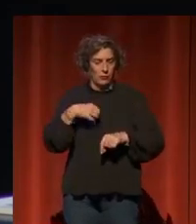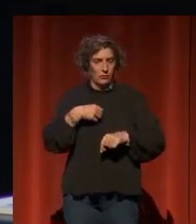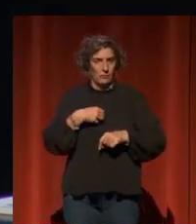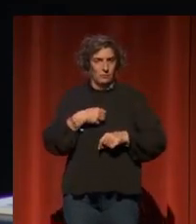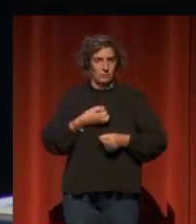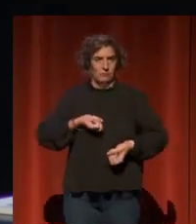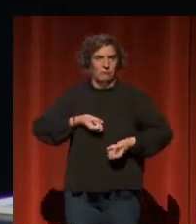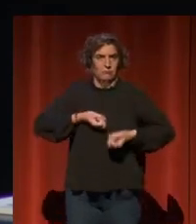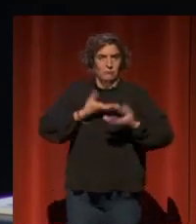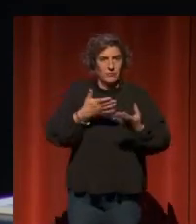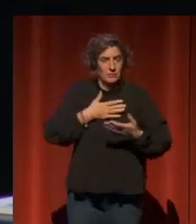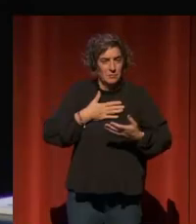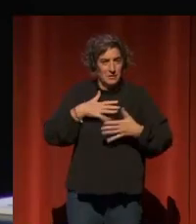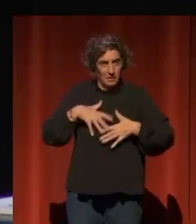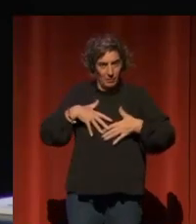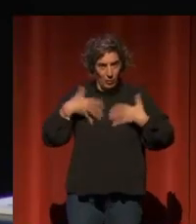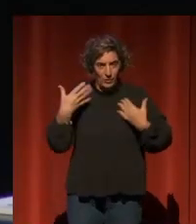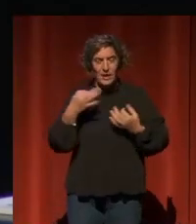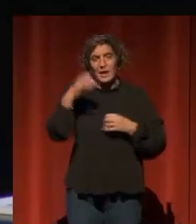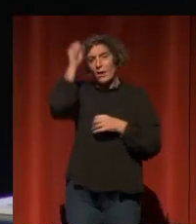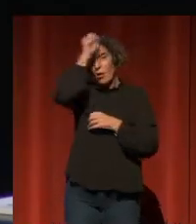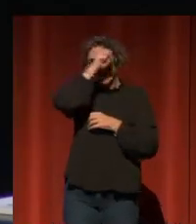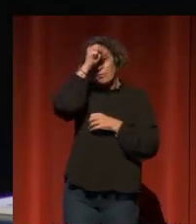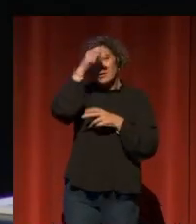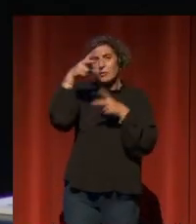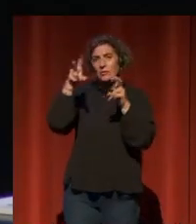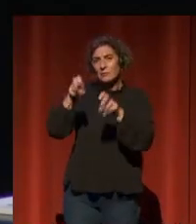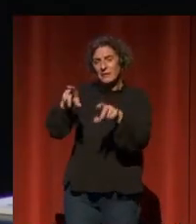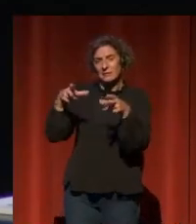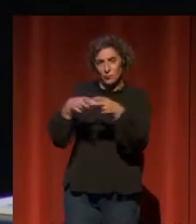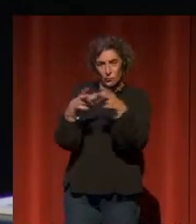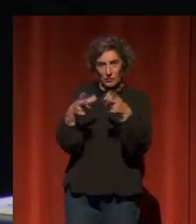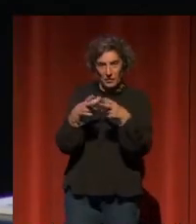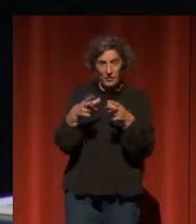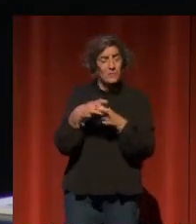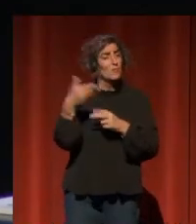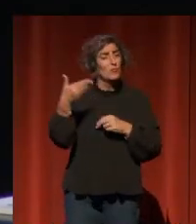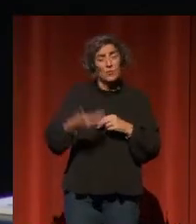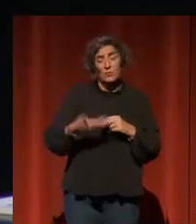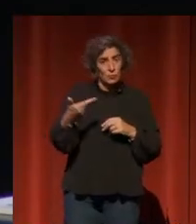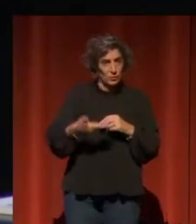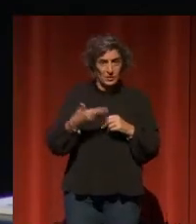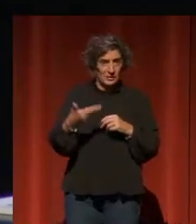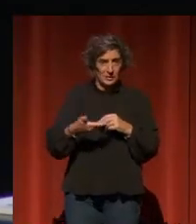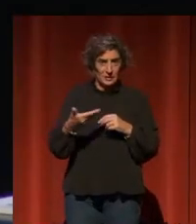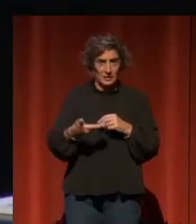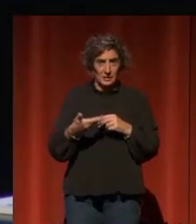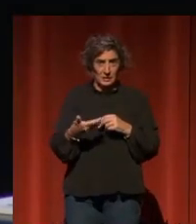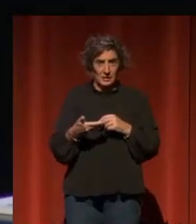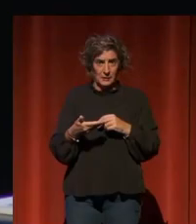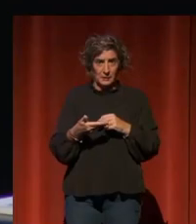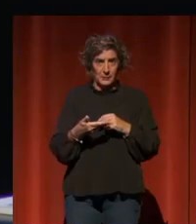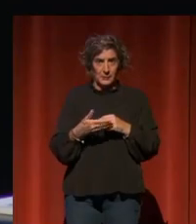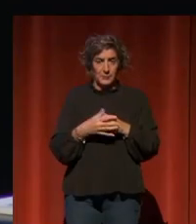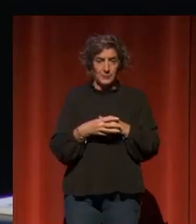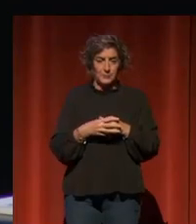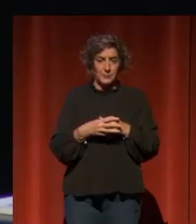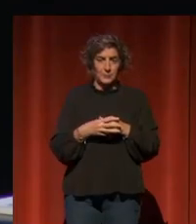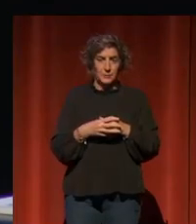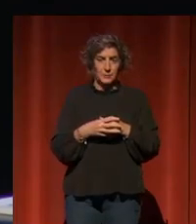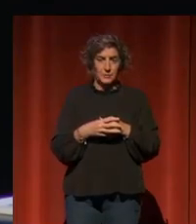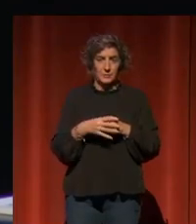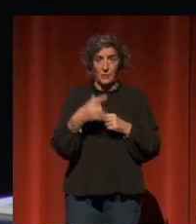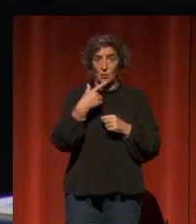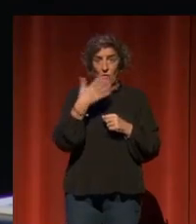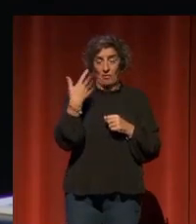de lo que piensan sobre la sociedad e es muy importante lo que lo que hablaba